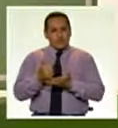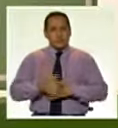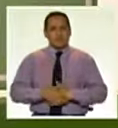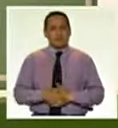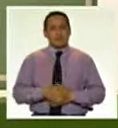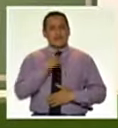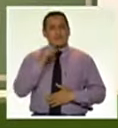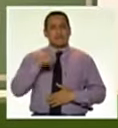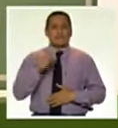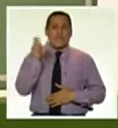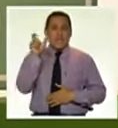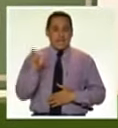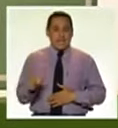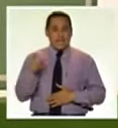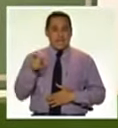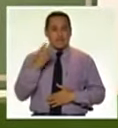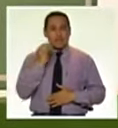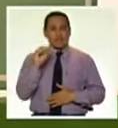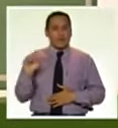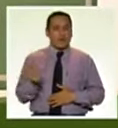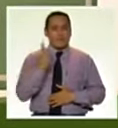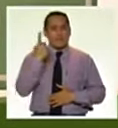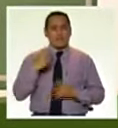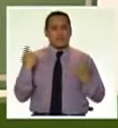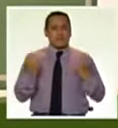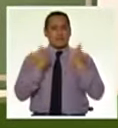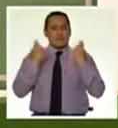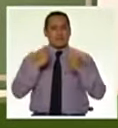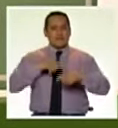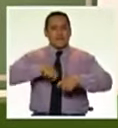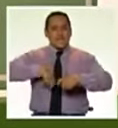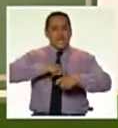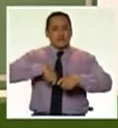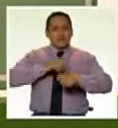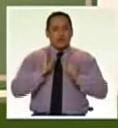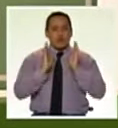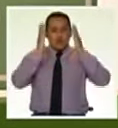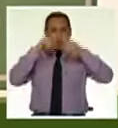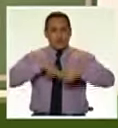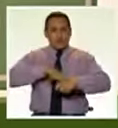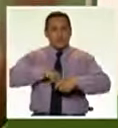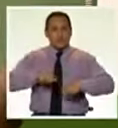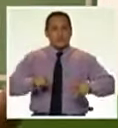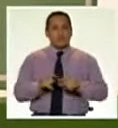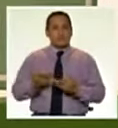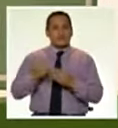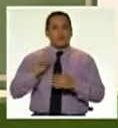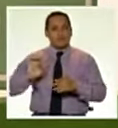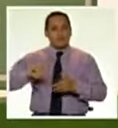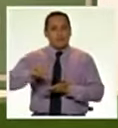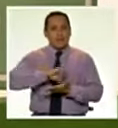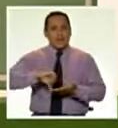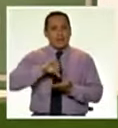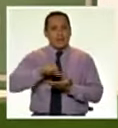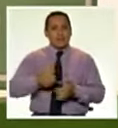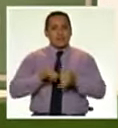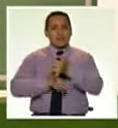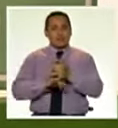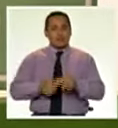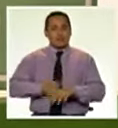Sí, él está perteneciendo al primer festival gastronómico. Justamente nos venimos de la Plaza Mayor de